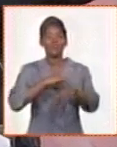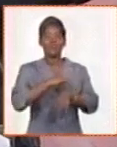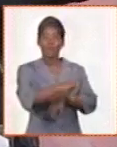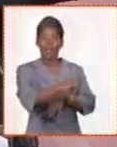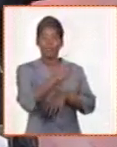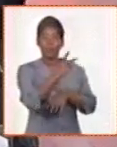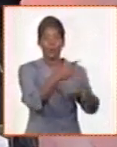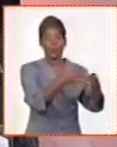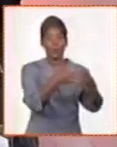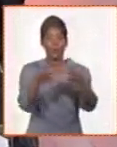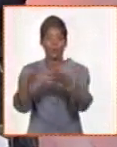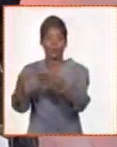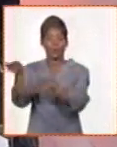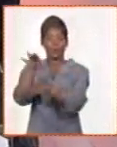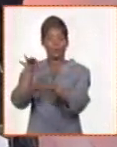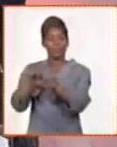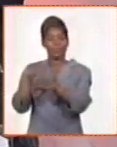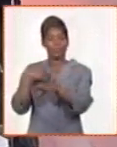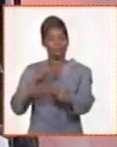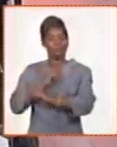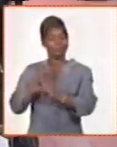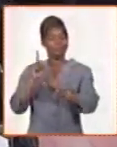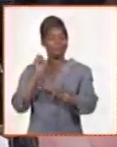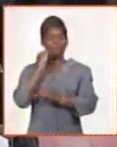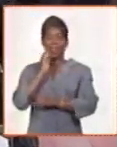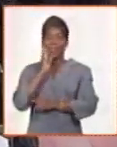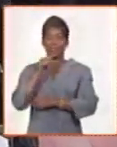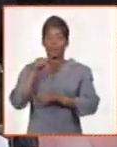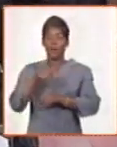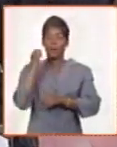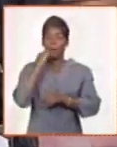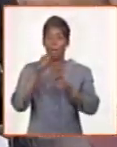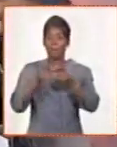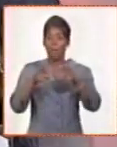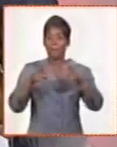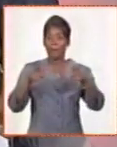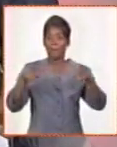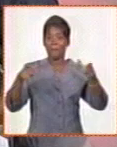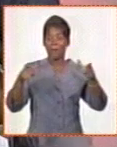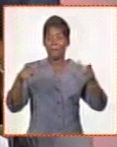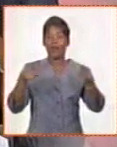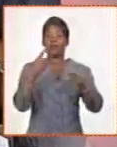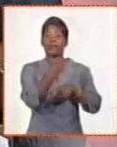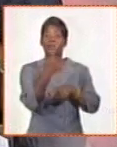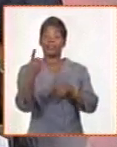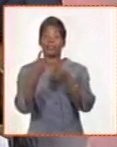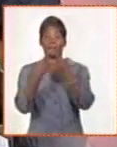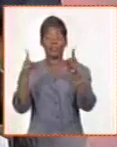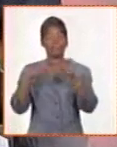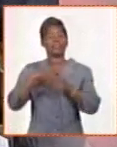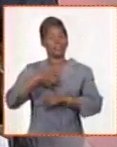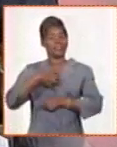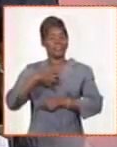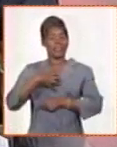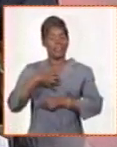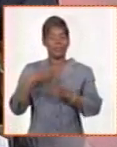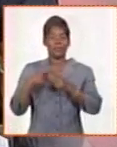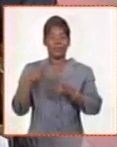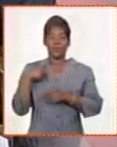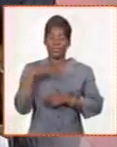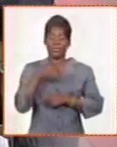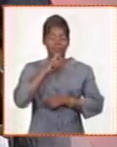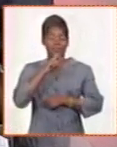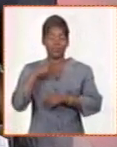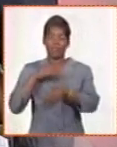seguro. Reparador, y una colmenita enorme que actuó primero para ellos, que los recibió, no sé cuánto. Yo no pude ir, pero me sentí tan feliz